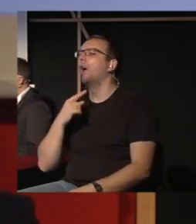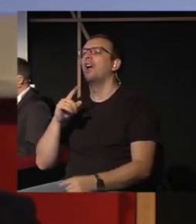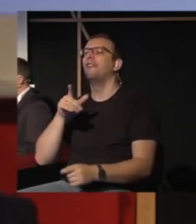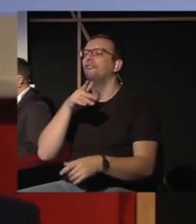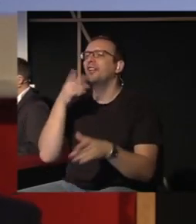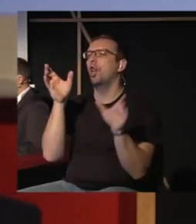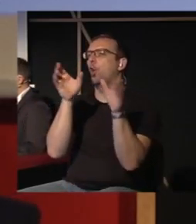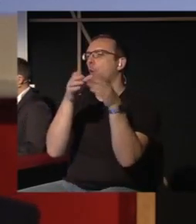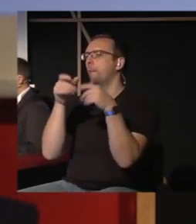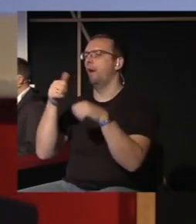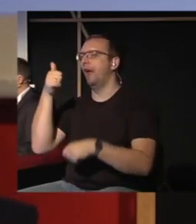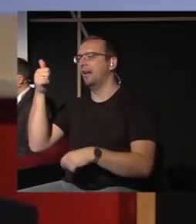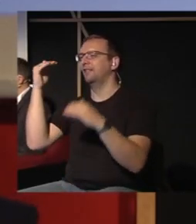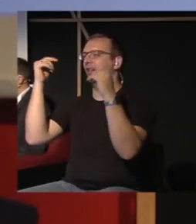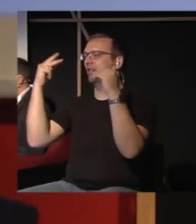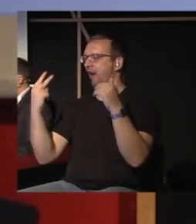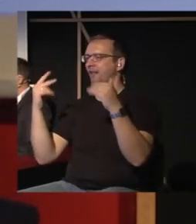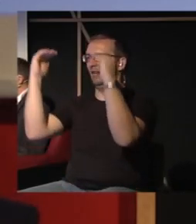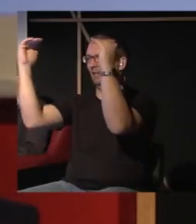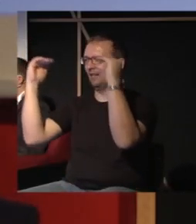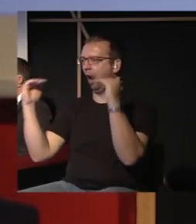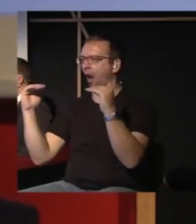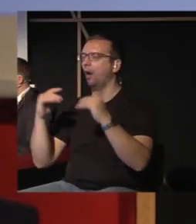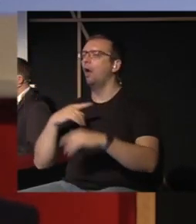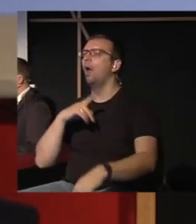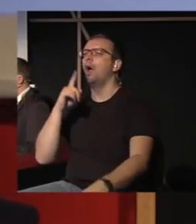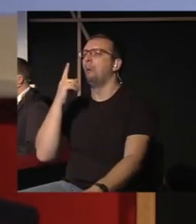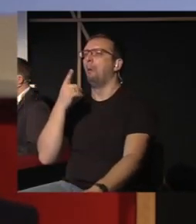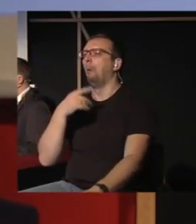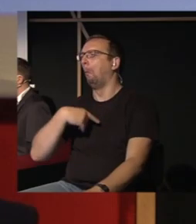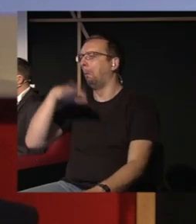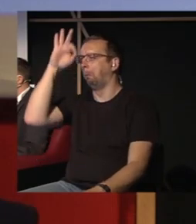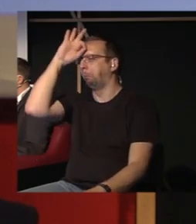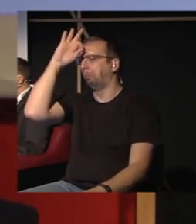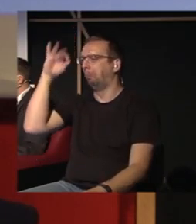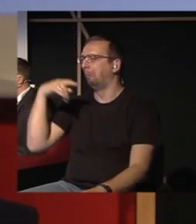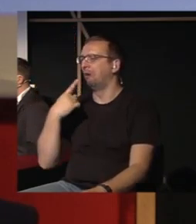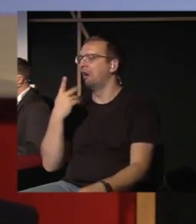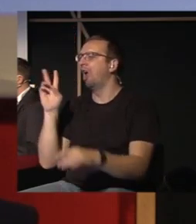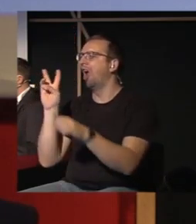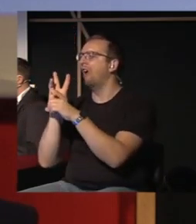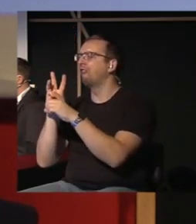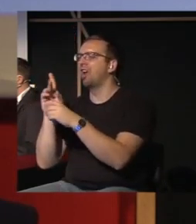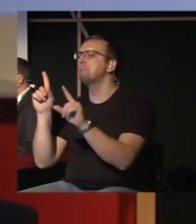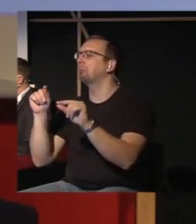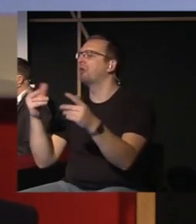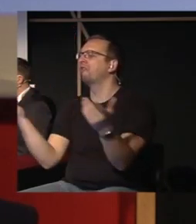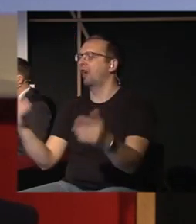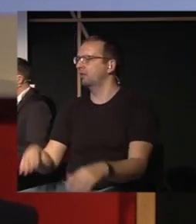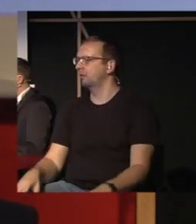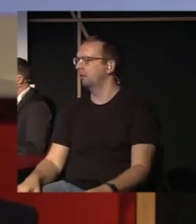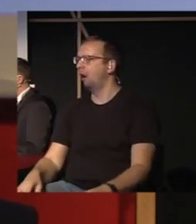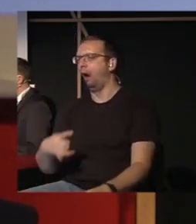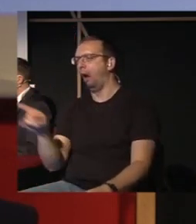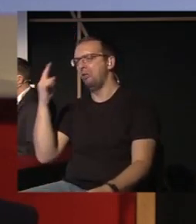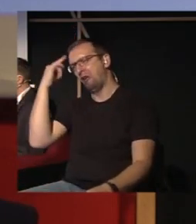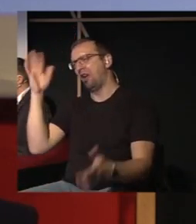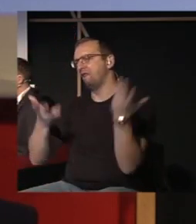que desconoce realmente que CAFE o que la UEFA tiene este trabajo tan